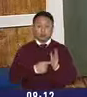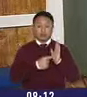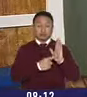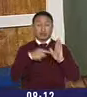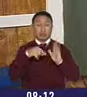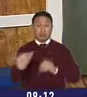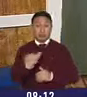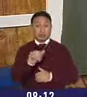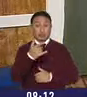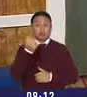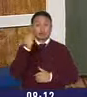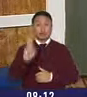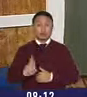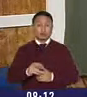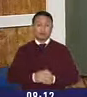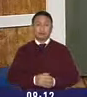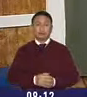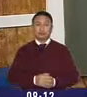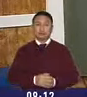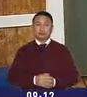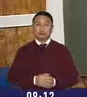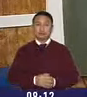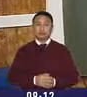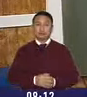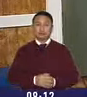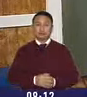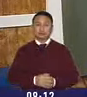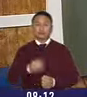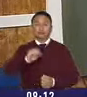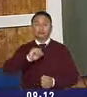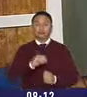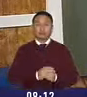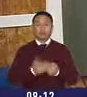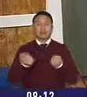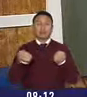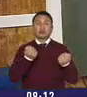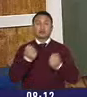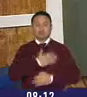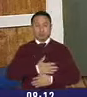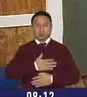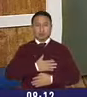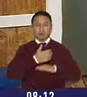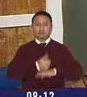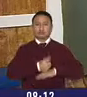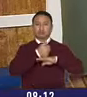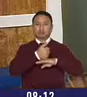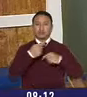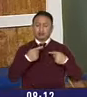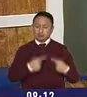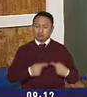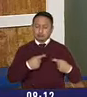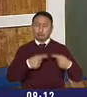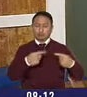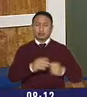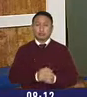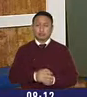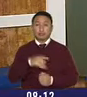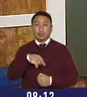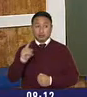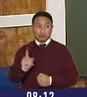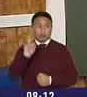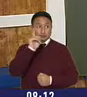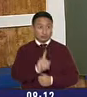esa zona, del sector de Quitumbe, en las terminales de buses. Así es, los controles, por favor, a las autoridades, que sean constantes, que su presencia,